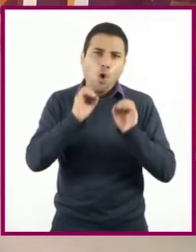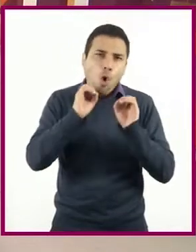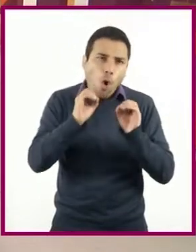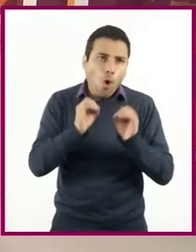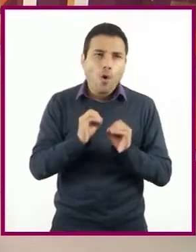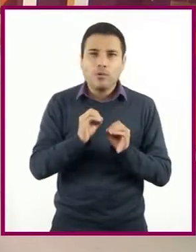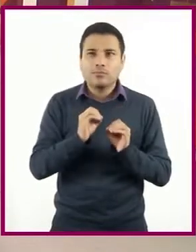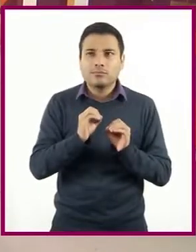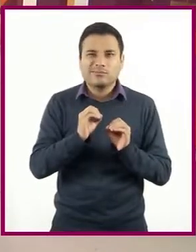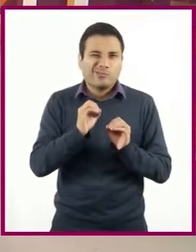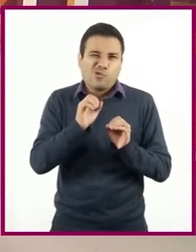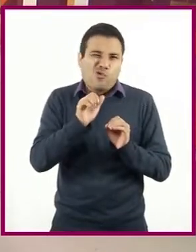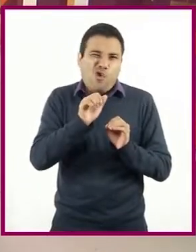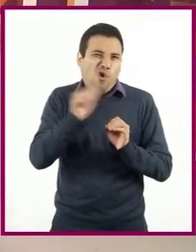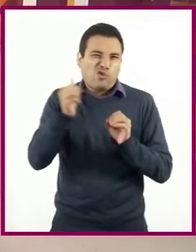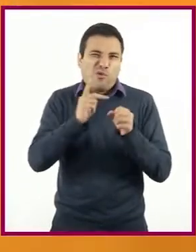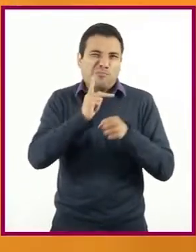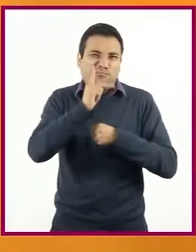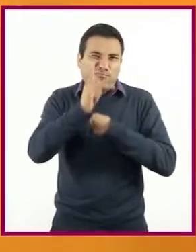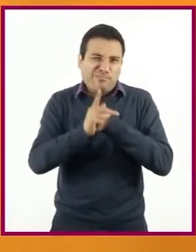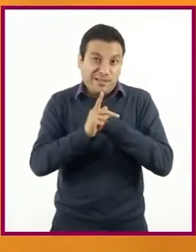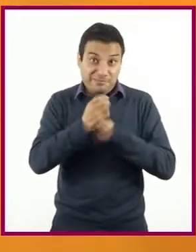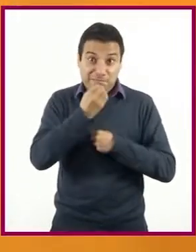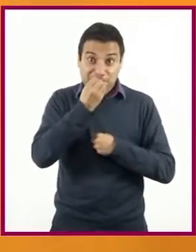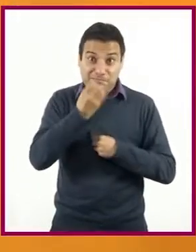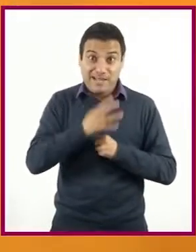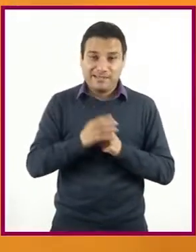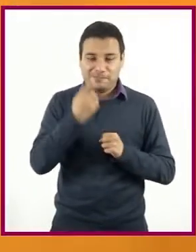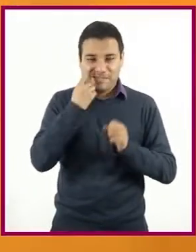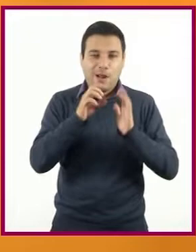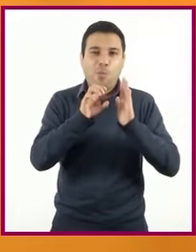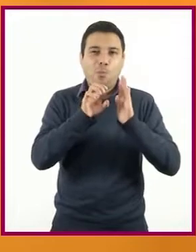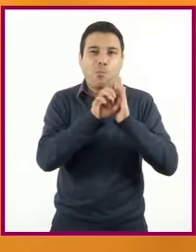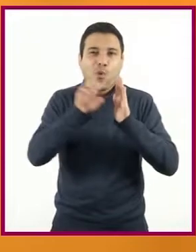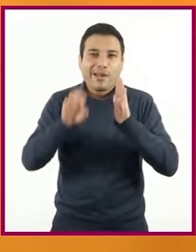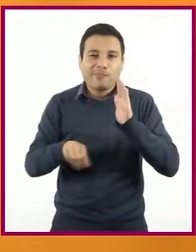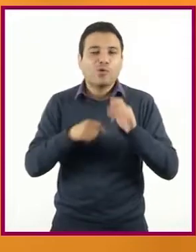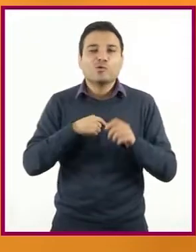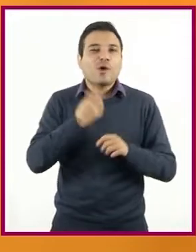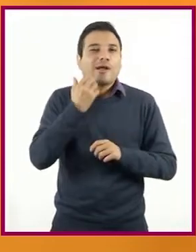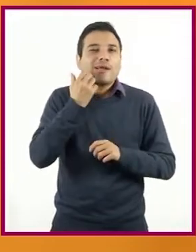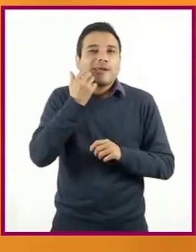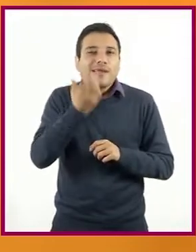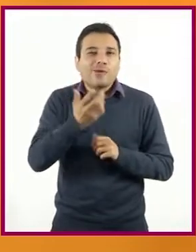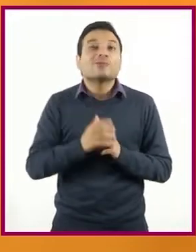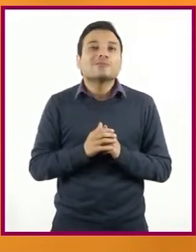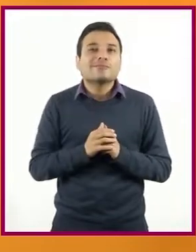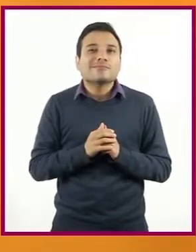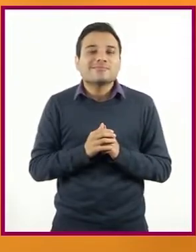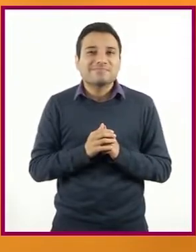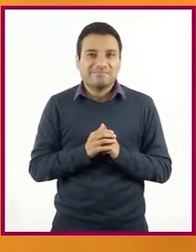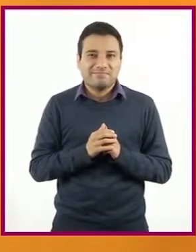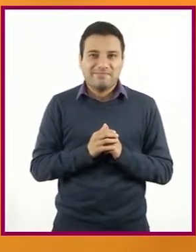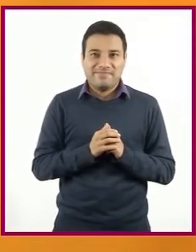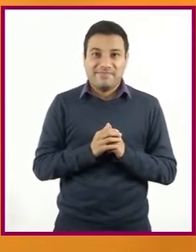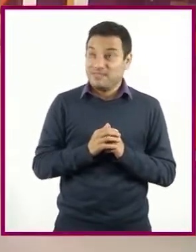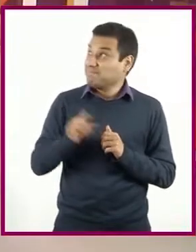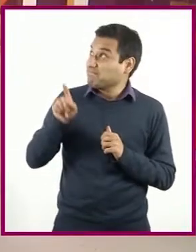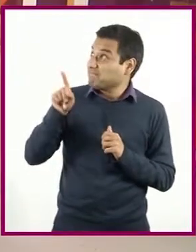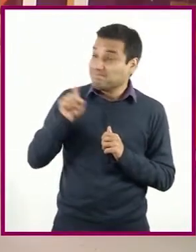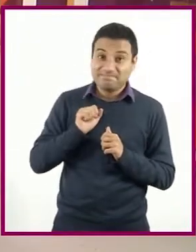de cualquier parte del mundo. A mí me gustaría estar caminando por una de las avenidas de la Gran